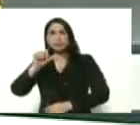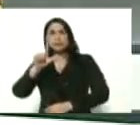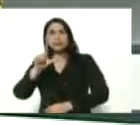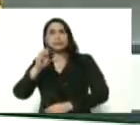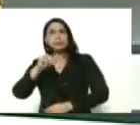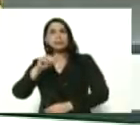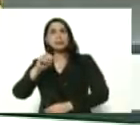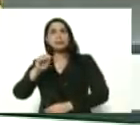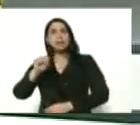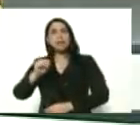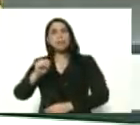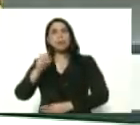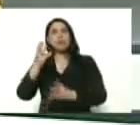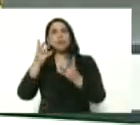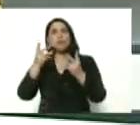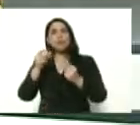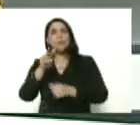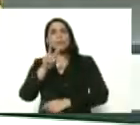el Salmo número 20,